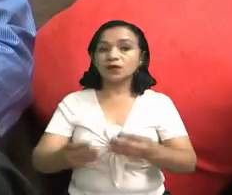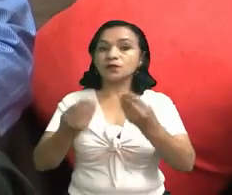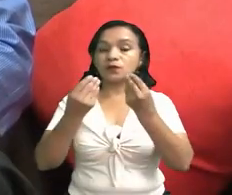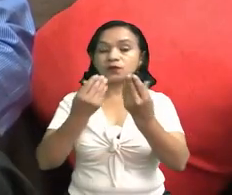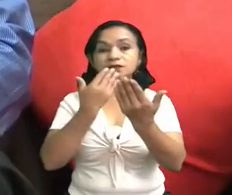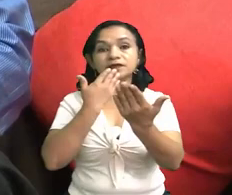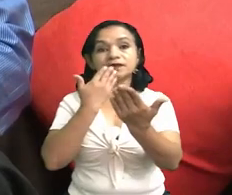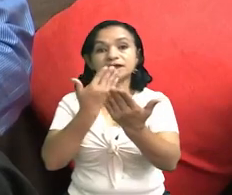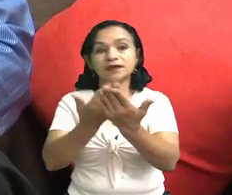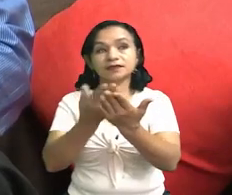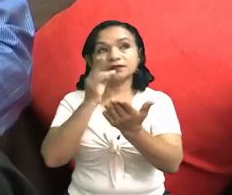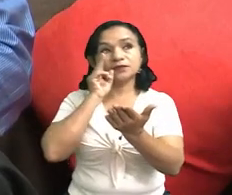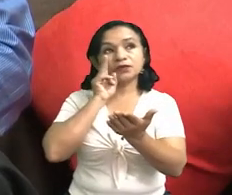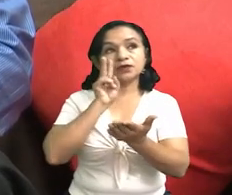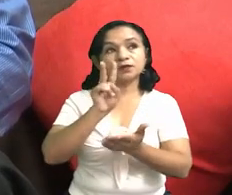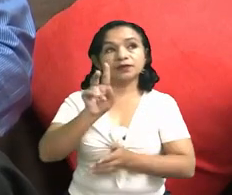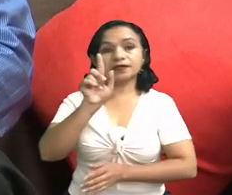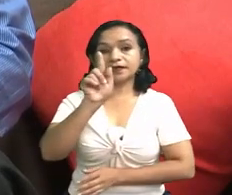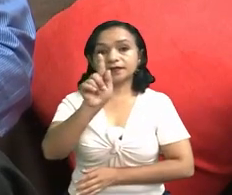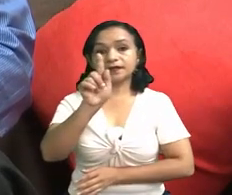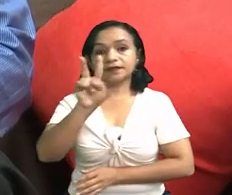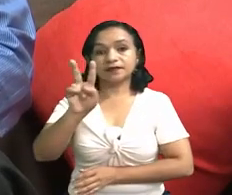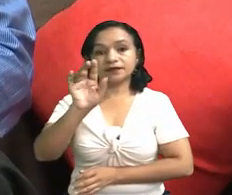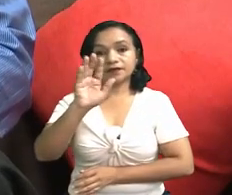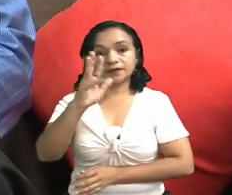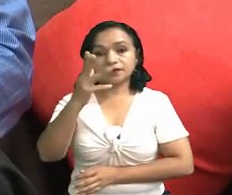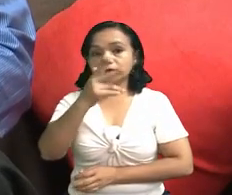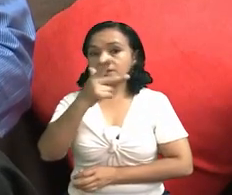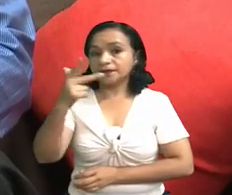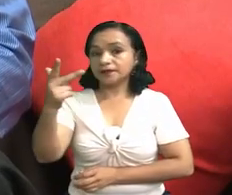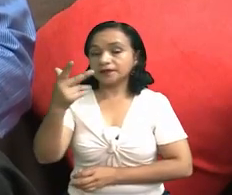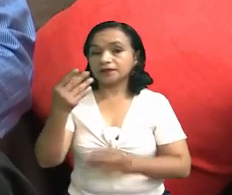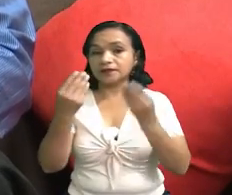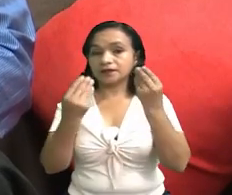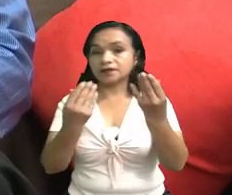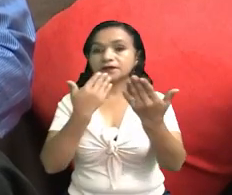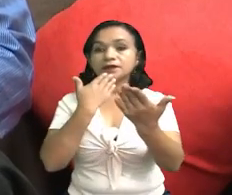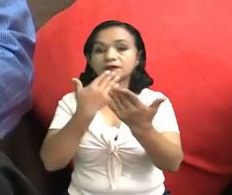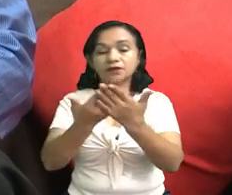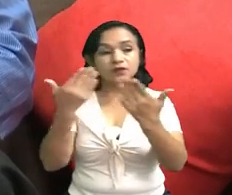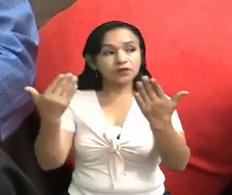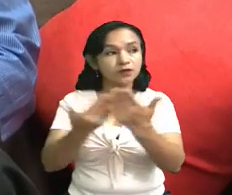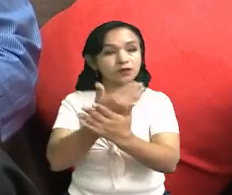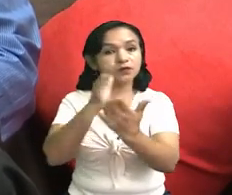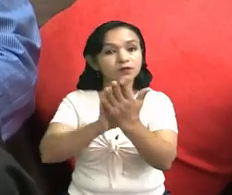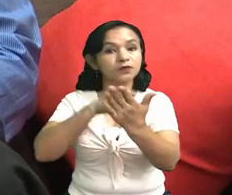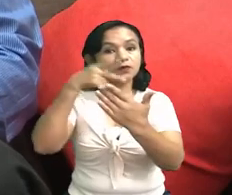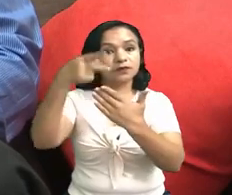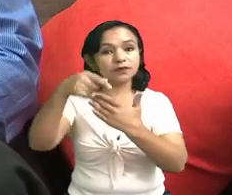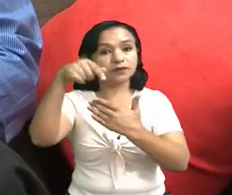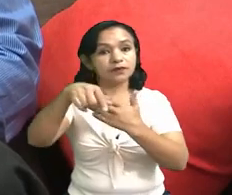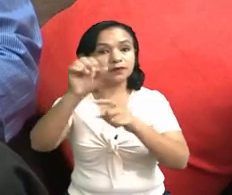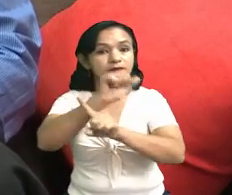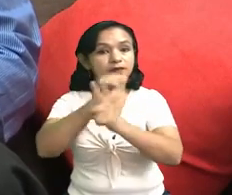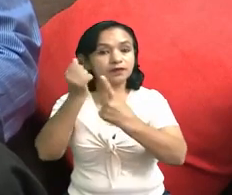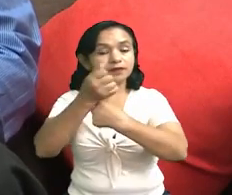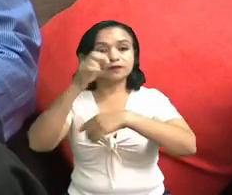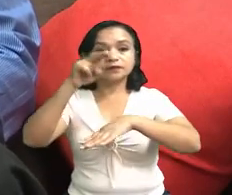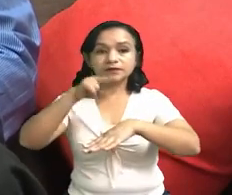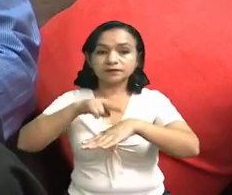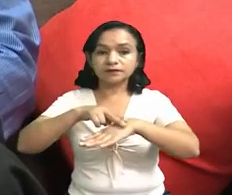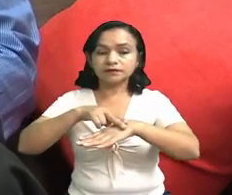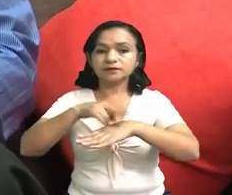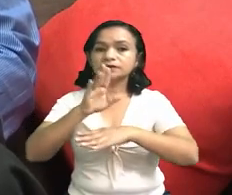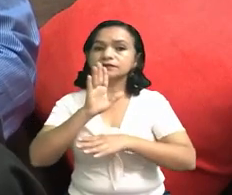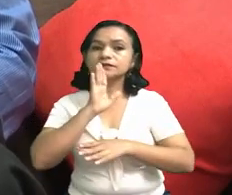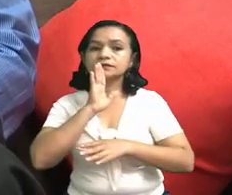Muchísimas gracias por estar en sintonía del canal parlamentario. Muchísimas gracias por acompañarnos en una nueva edición de su programa Desde el Parlamento, una oportunidad para conversar